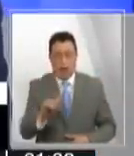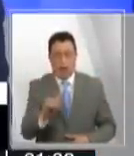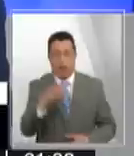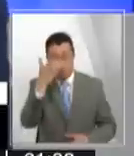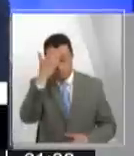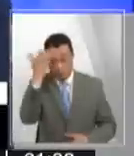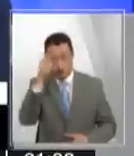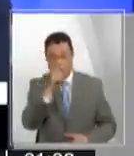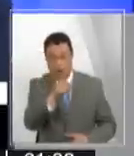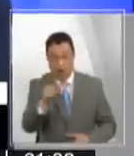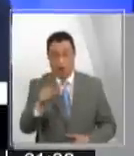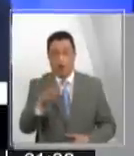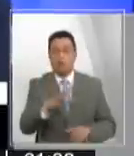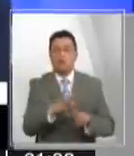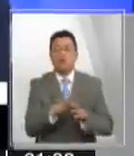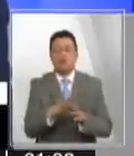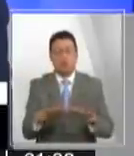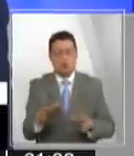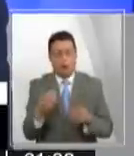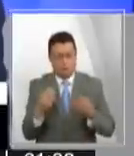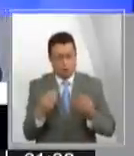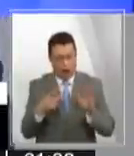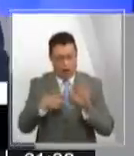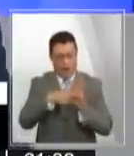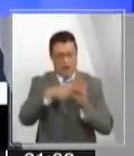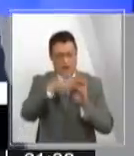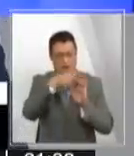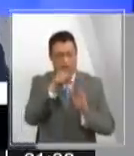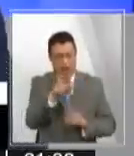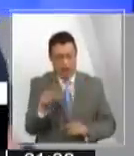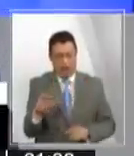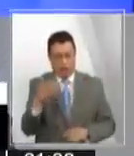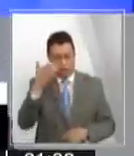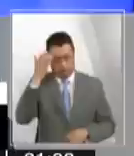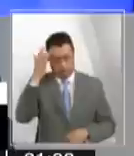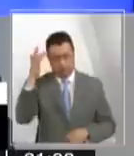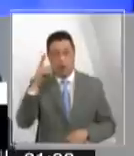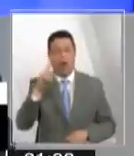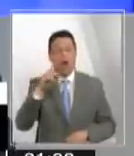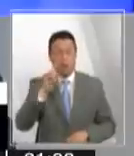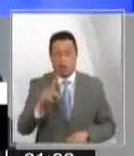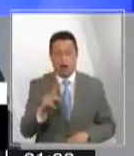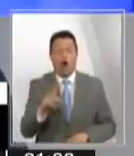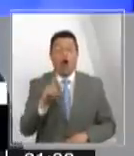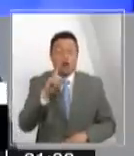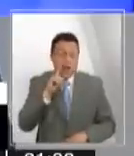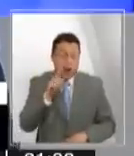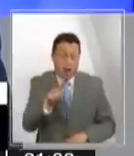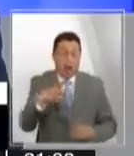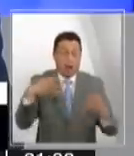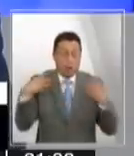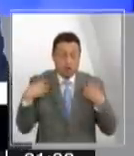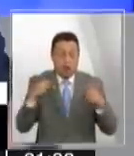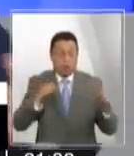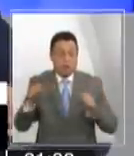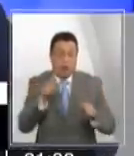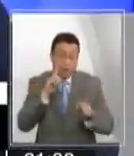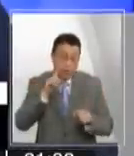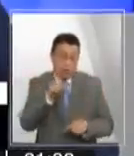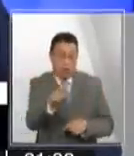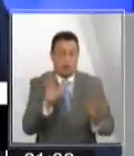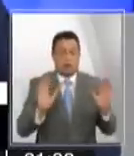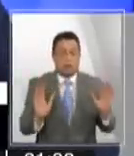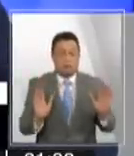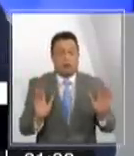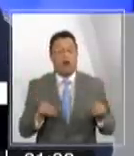creo yo, son gente de muy buen nivel. Pero eso no exime de responsabilidades políticas. Y en estos días, cuando usted ve